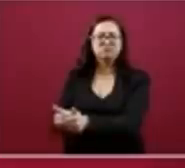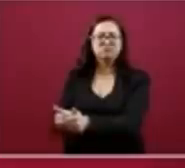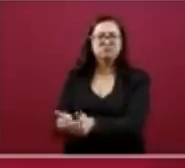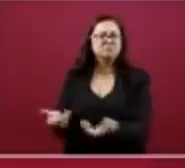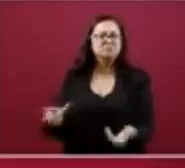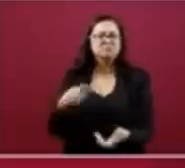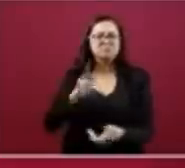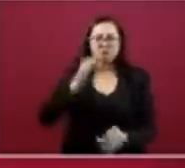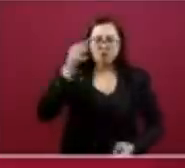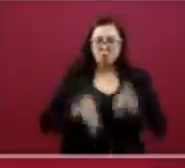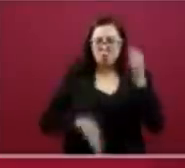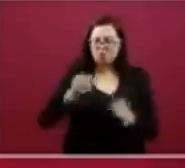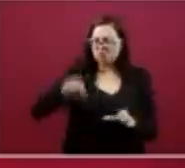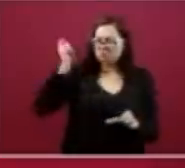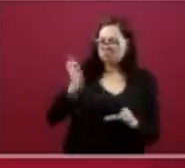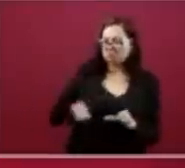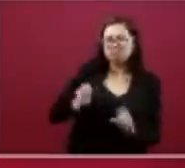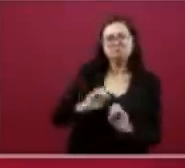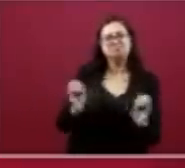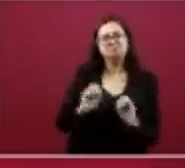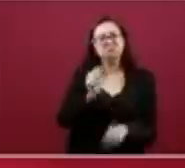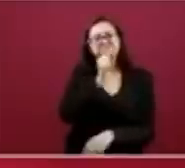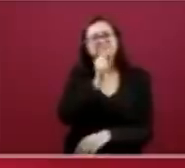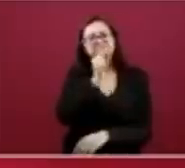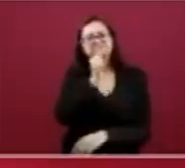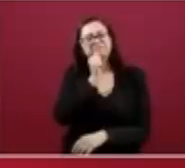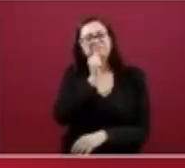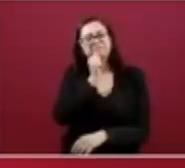sin ser sentenciado,